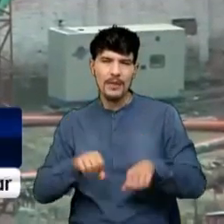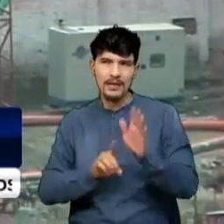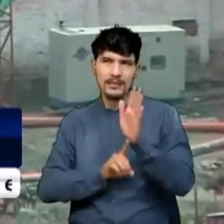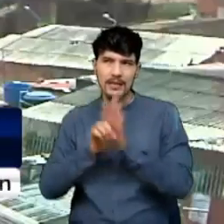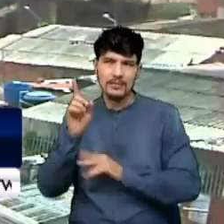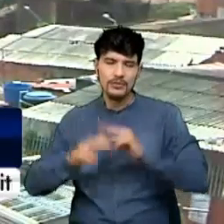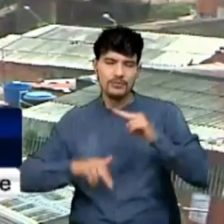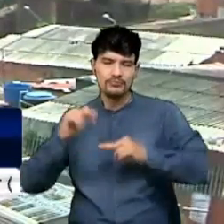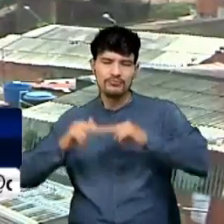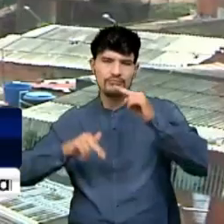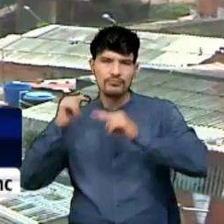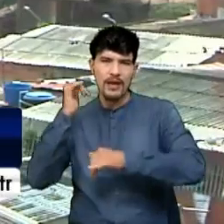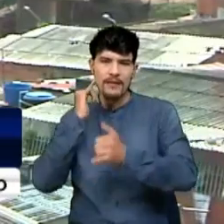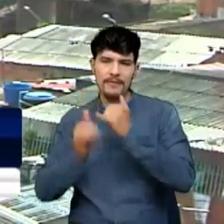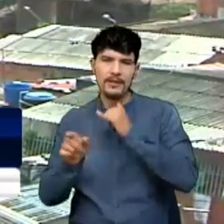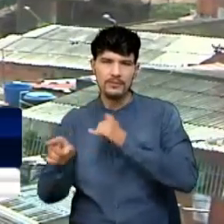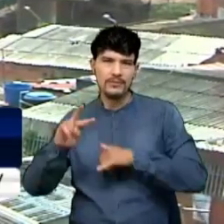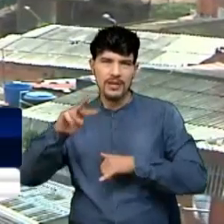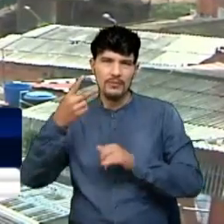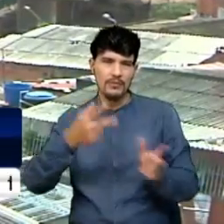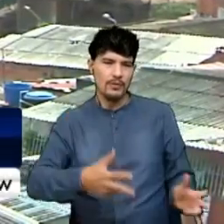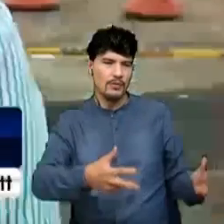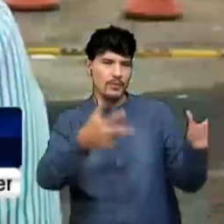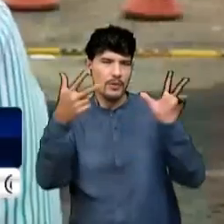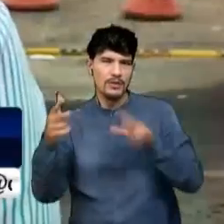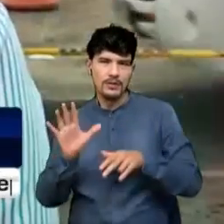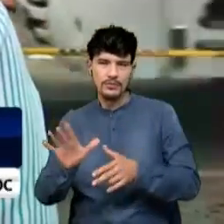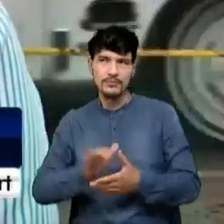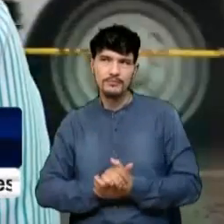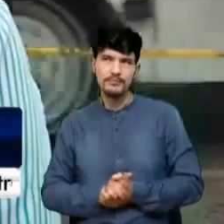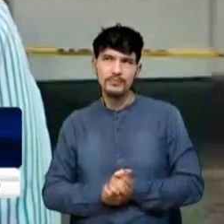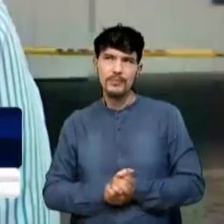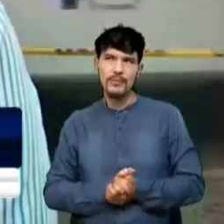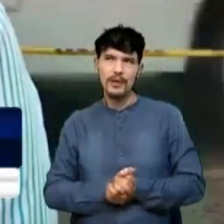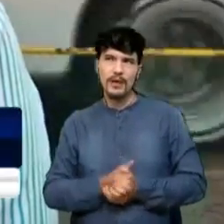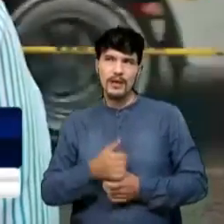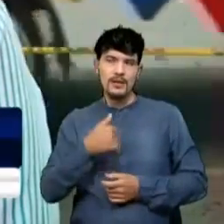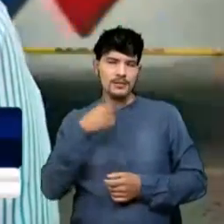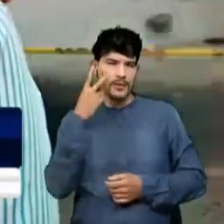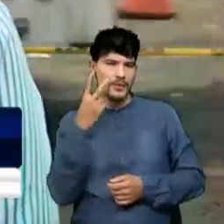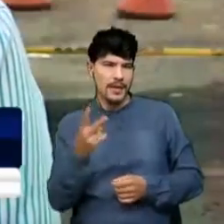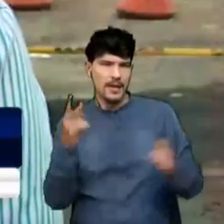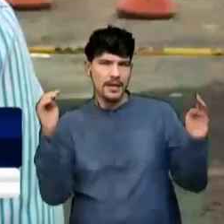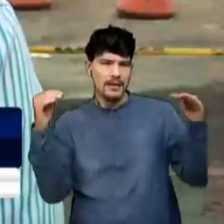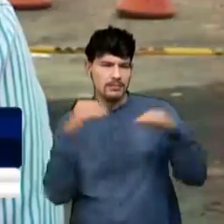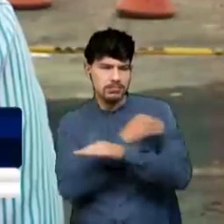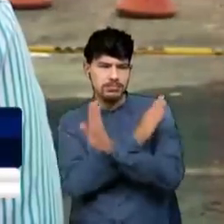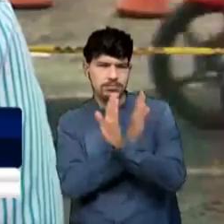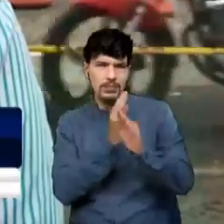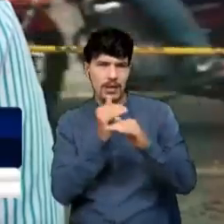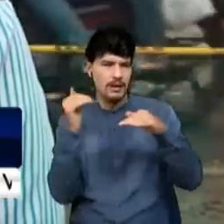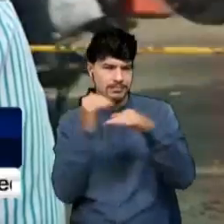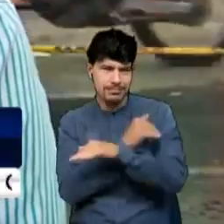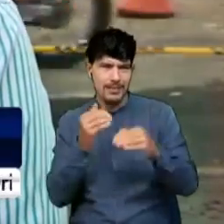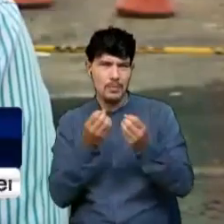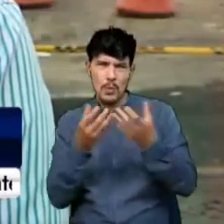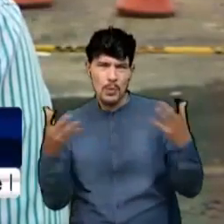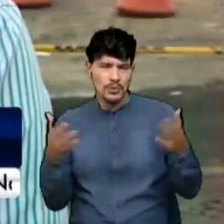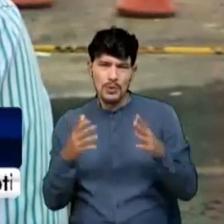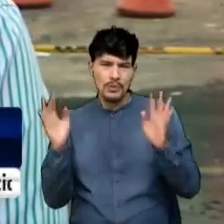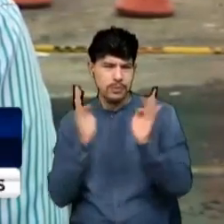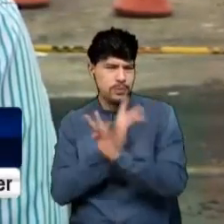para la terminación del segundo puente que se construye. Visto un flujo vehicular bastante movido, es una intersección vial que tiene